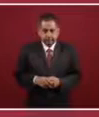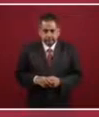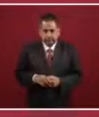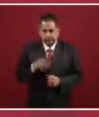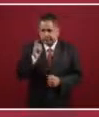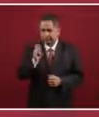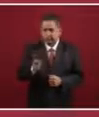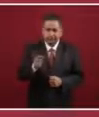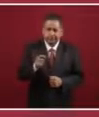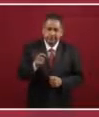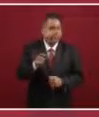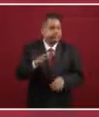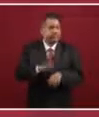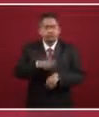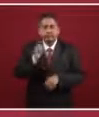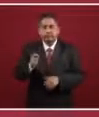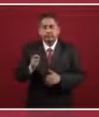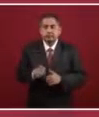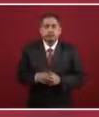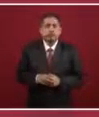el que más